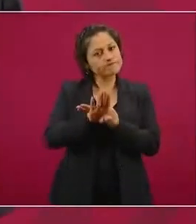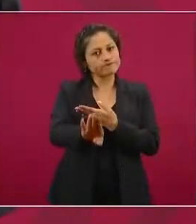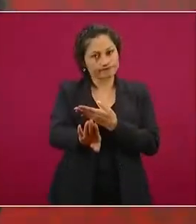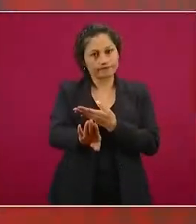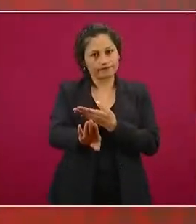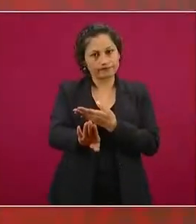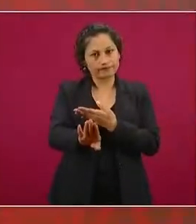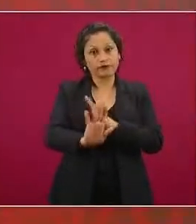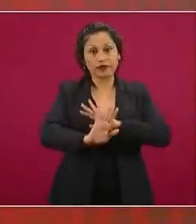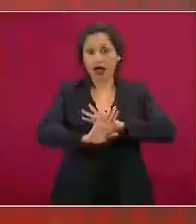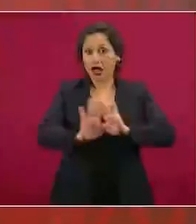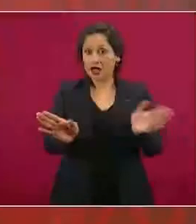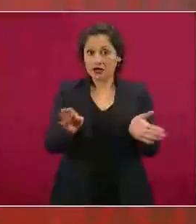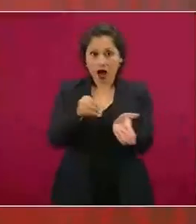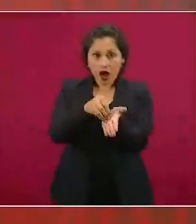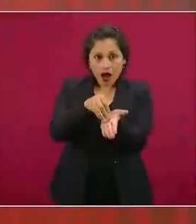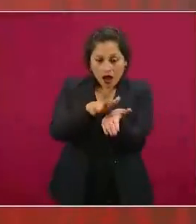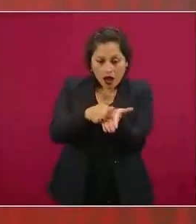Senado.